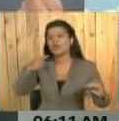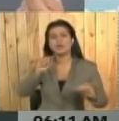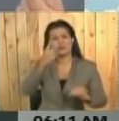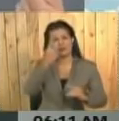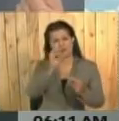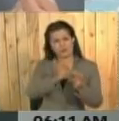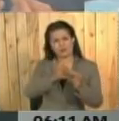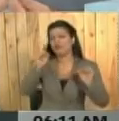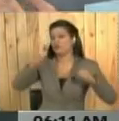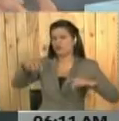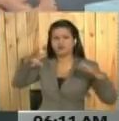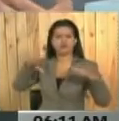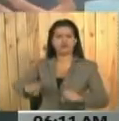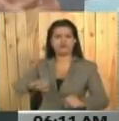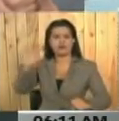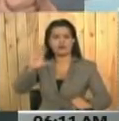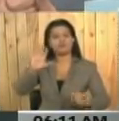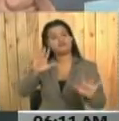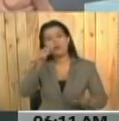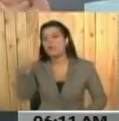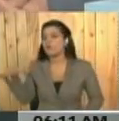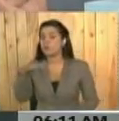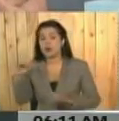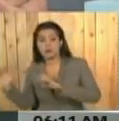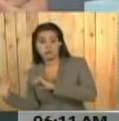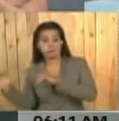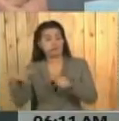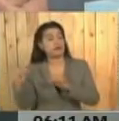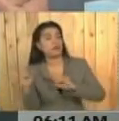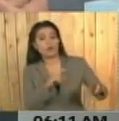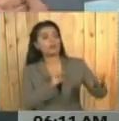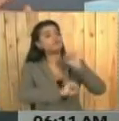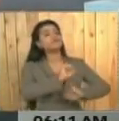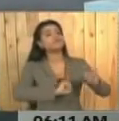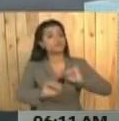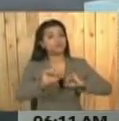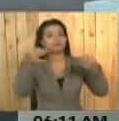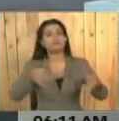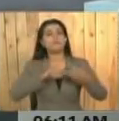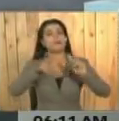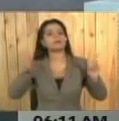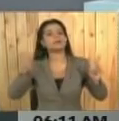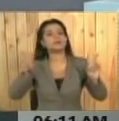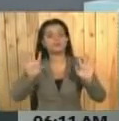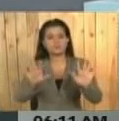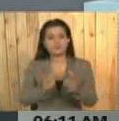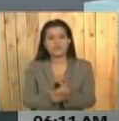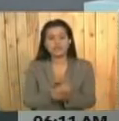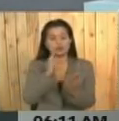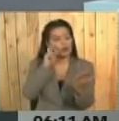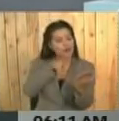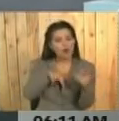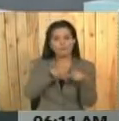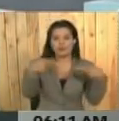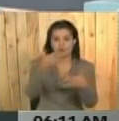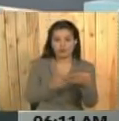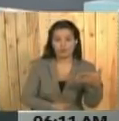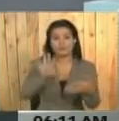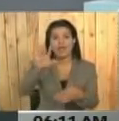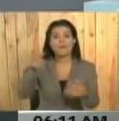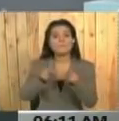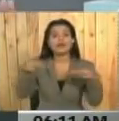o una respuesta de pueblo organizado en la calle que garantizó la paz Ahorita estamos revisando los periódicos el día de hoy El Nacional